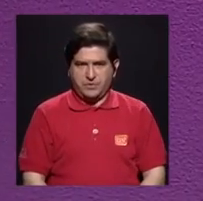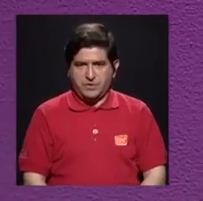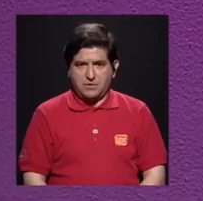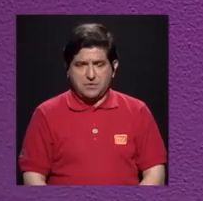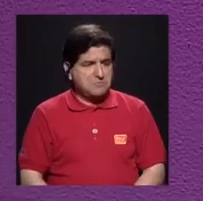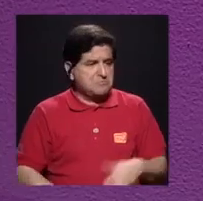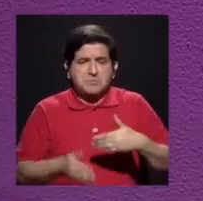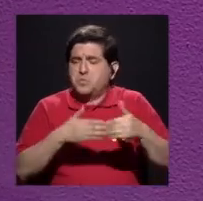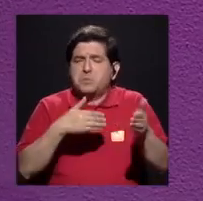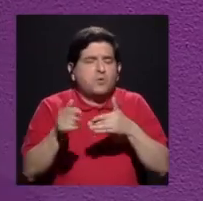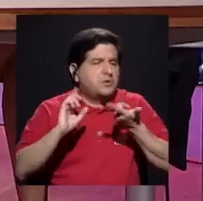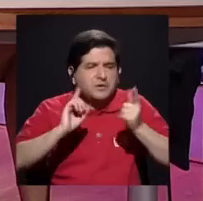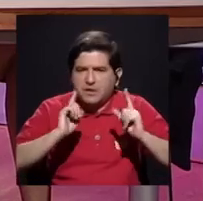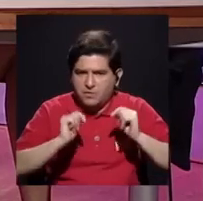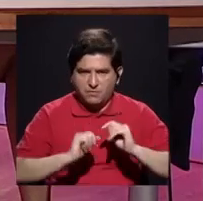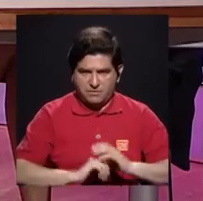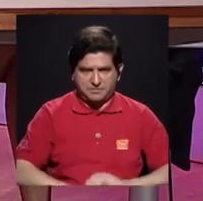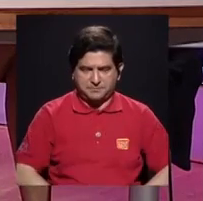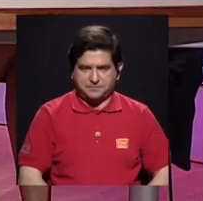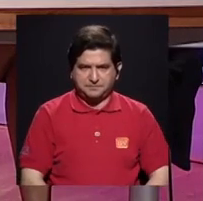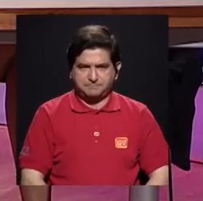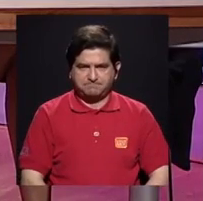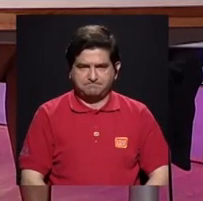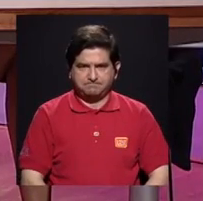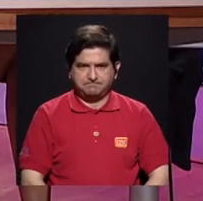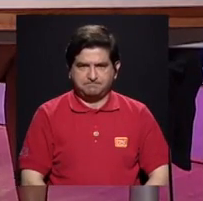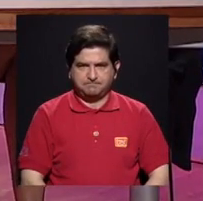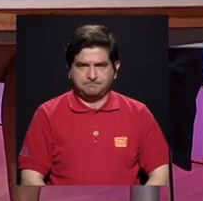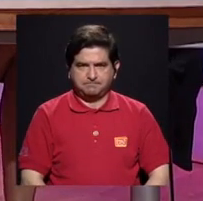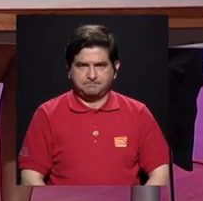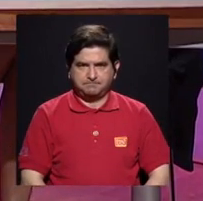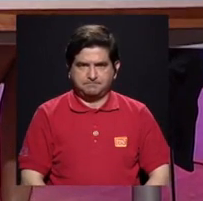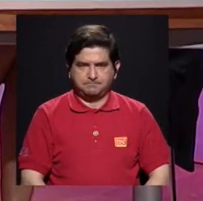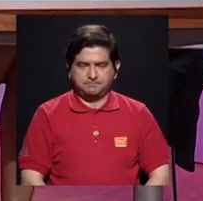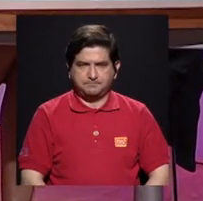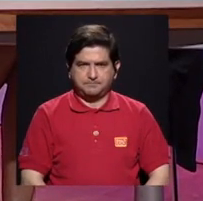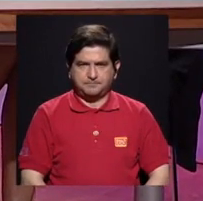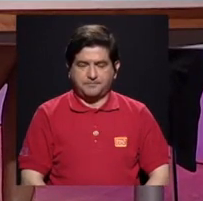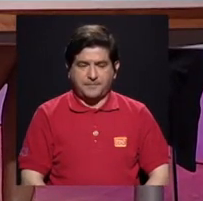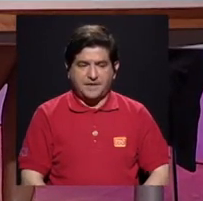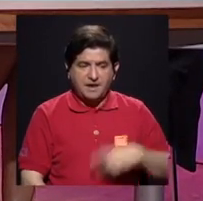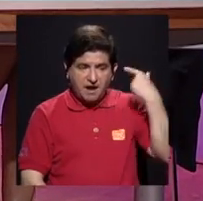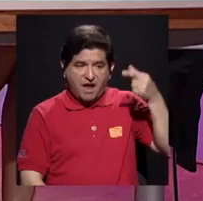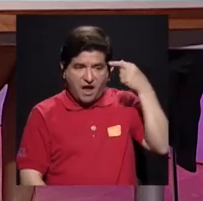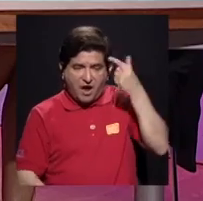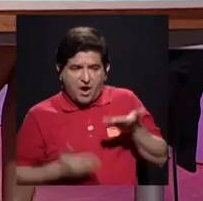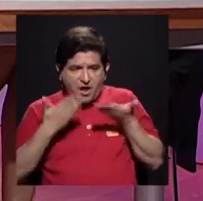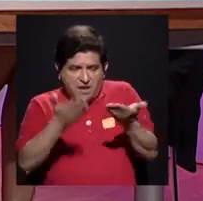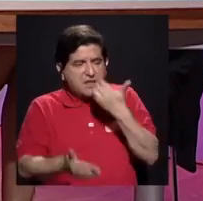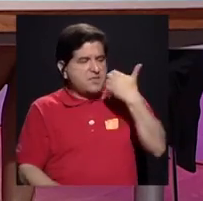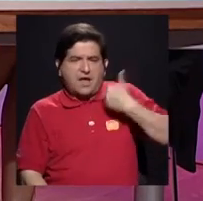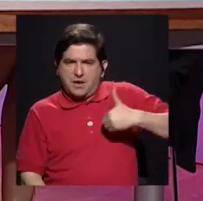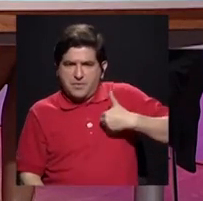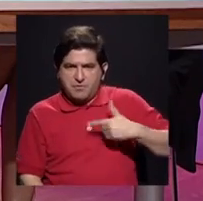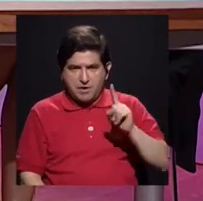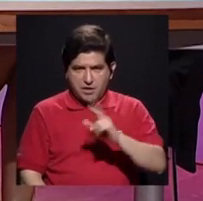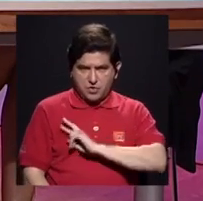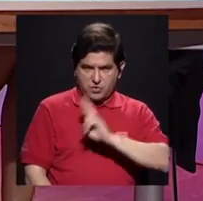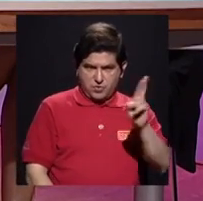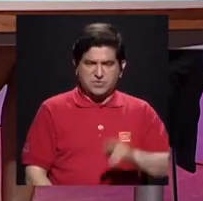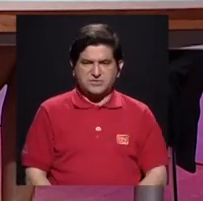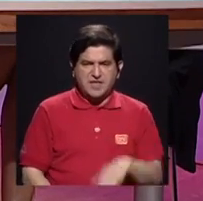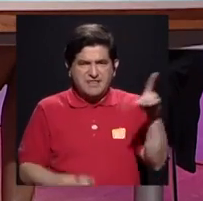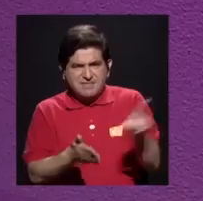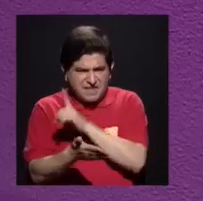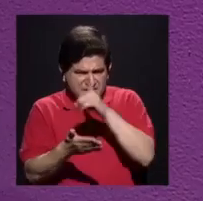modalidad que quiera ver en realidad el hecho de que el estado de privilegios a una religión es una discriminación odiosa